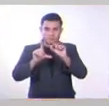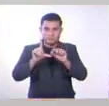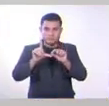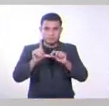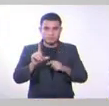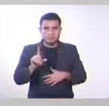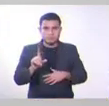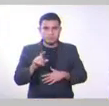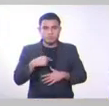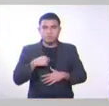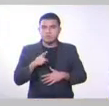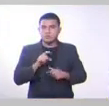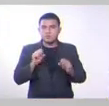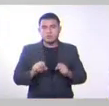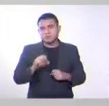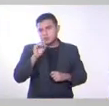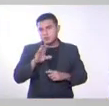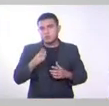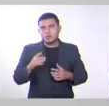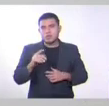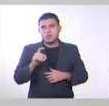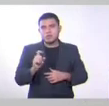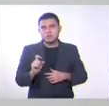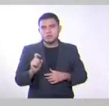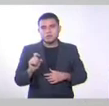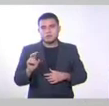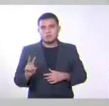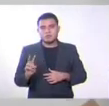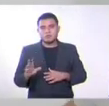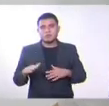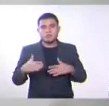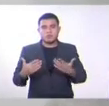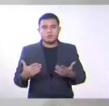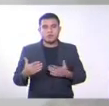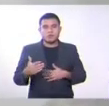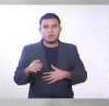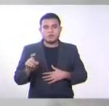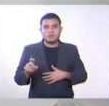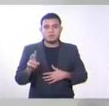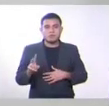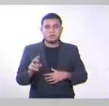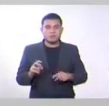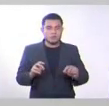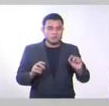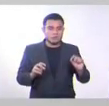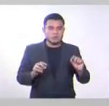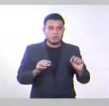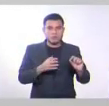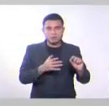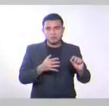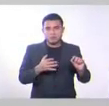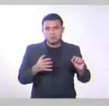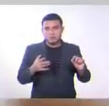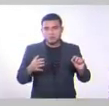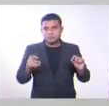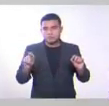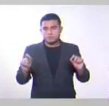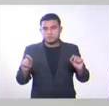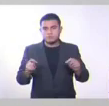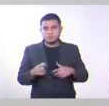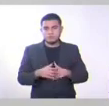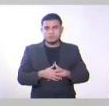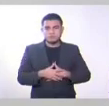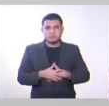no puedo decir que es x2, ¿Por qué porque no? x2 es desde acá desde el hasta origen acá. hasta